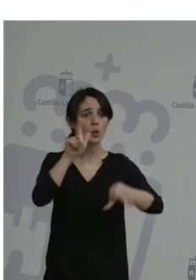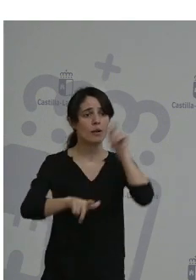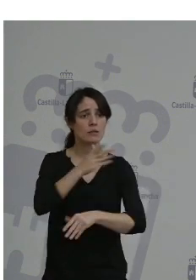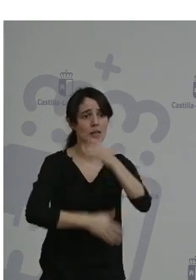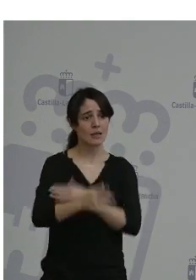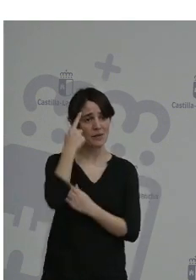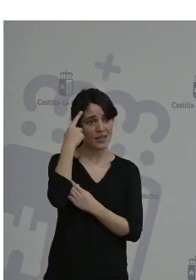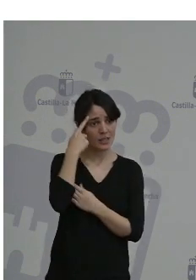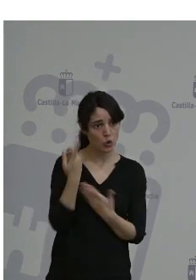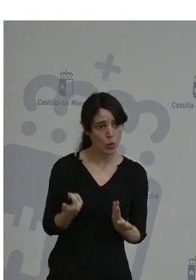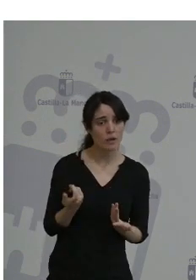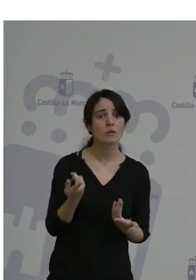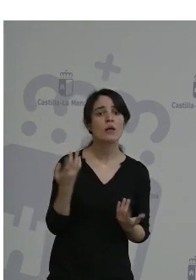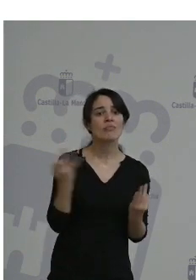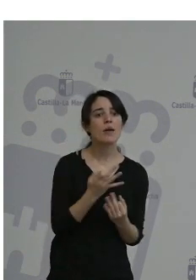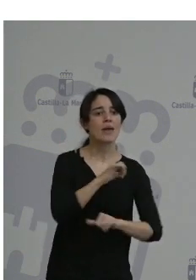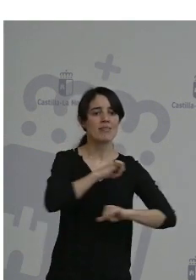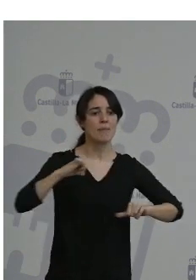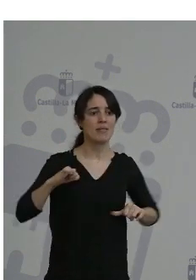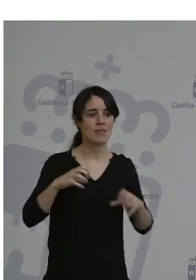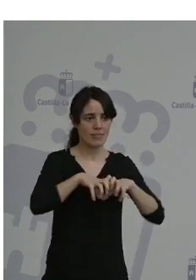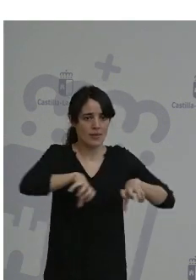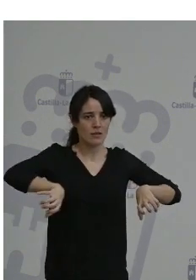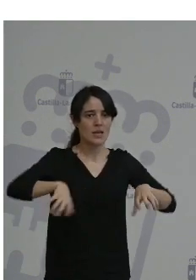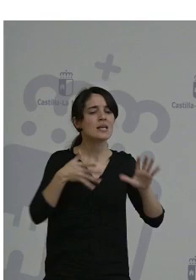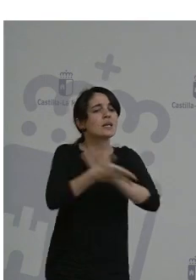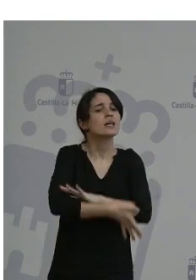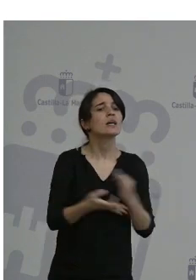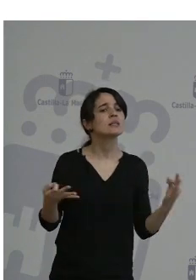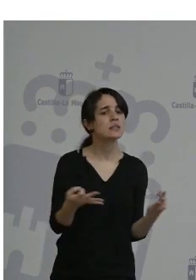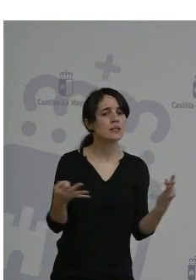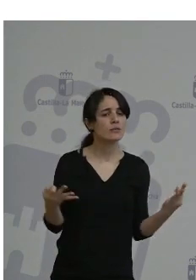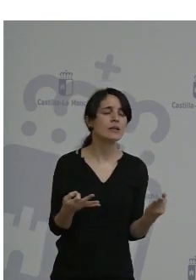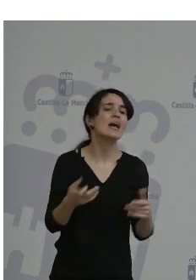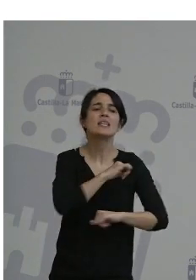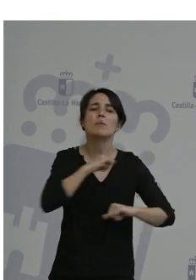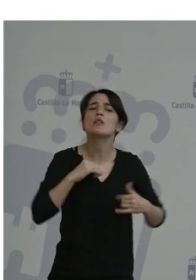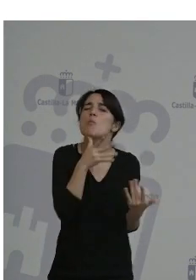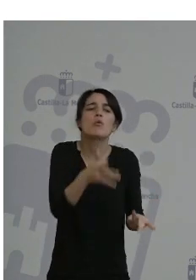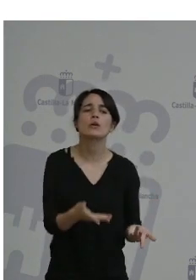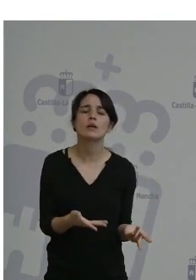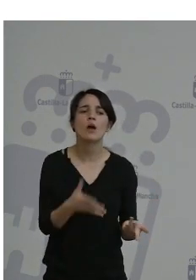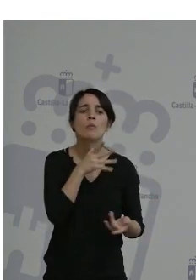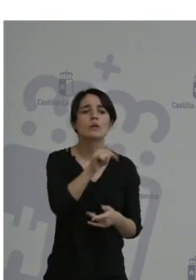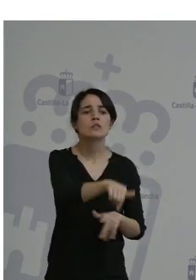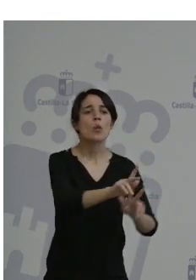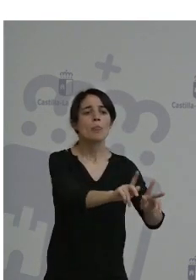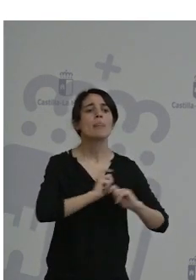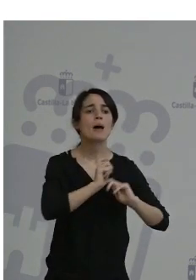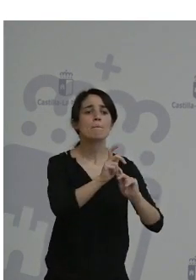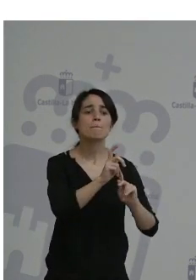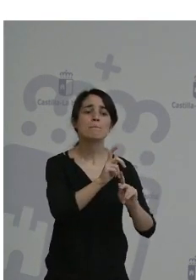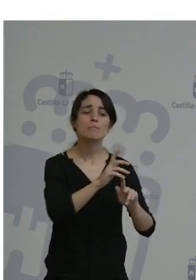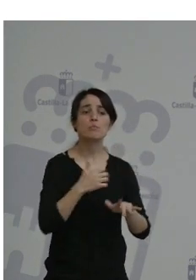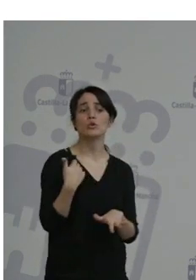discapacidad intelectual sean independientes. Es decir, ¿por qué independientes? Porque eso nos va a dar la posibilidad a la